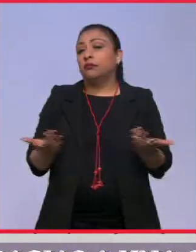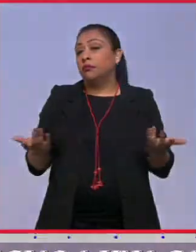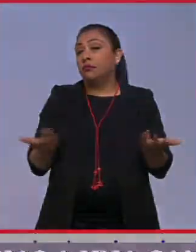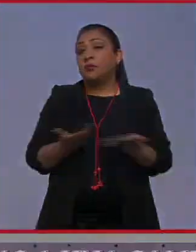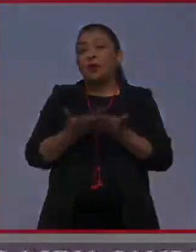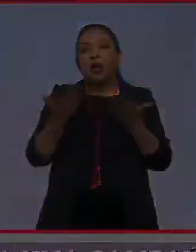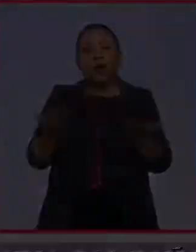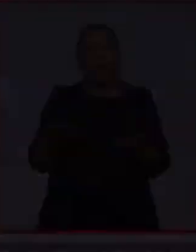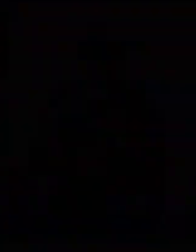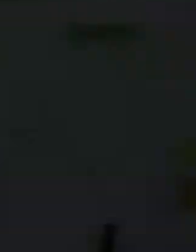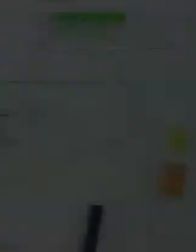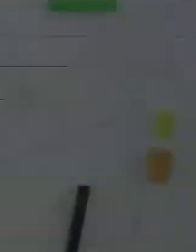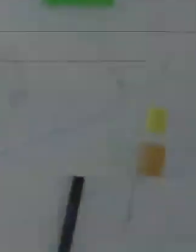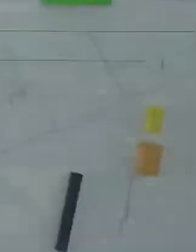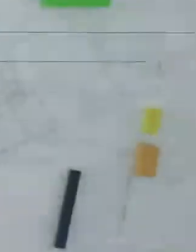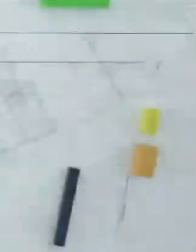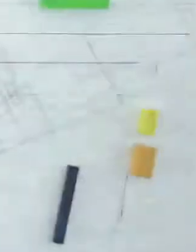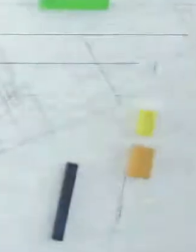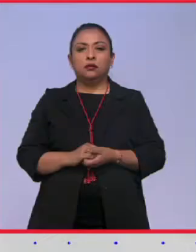Bueno, nos vamos a ir a una pausa.